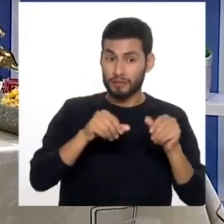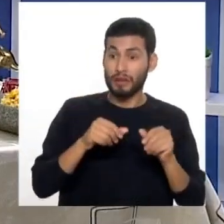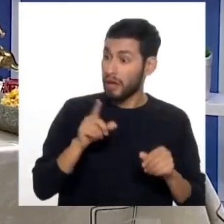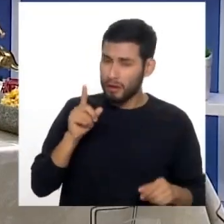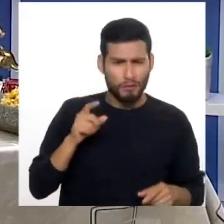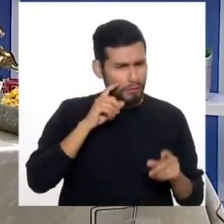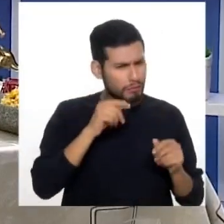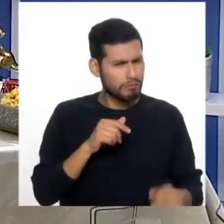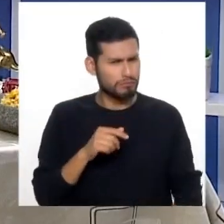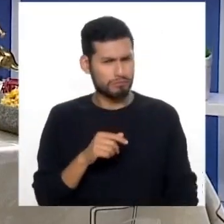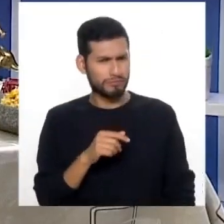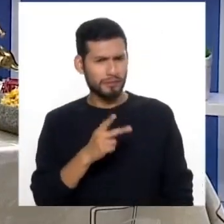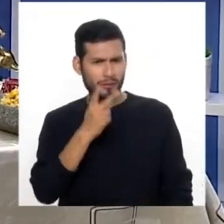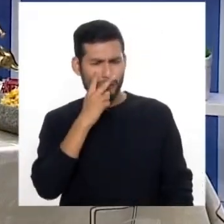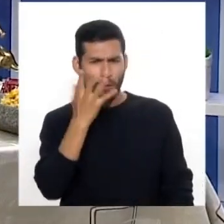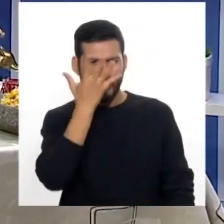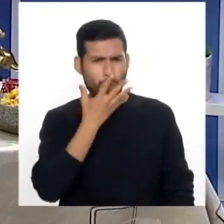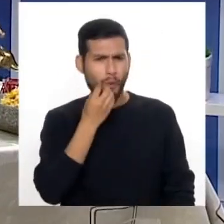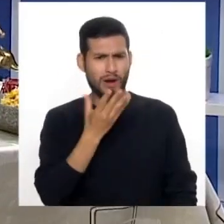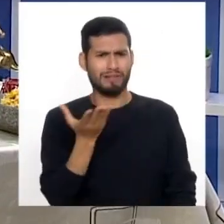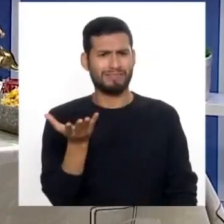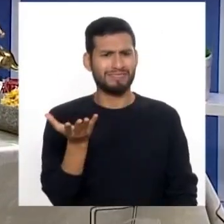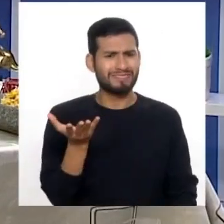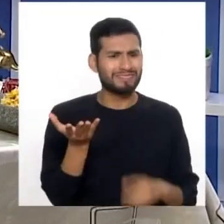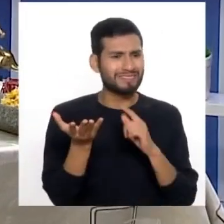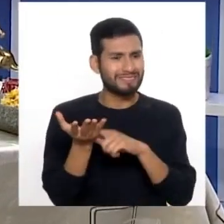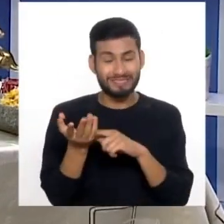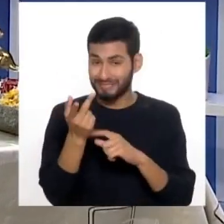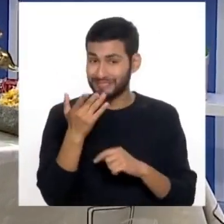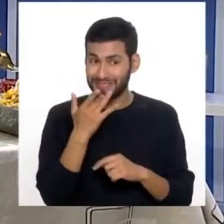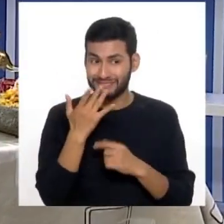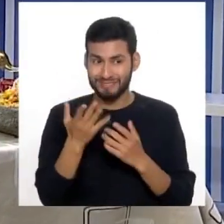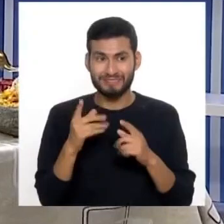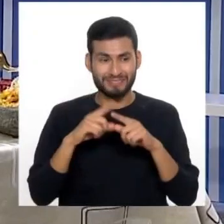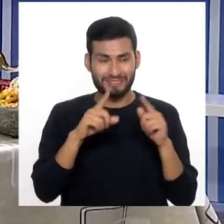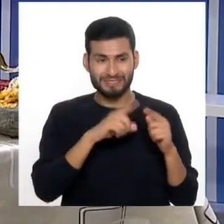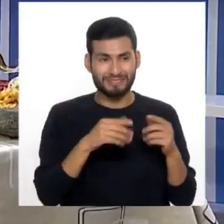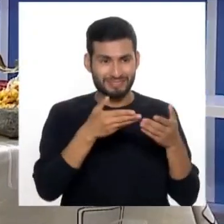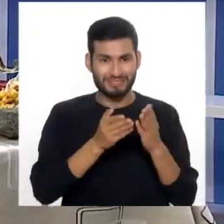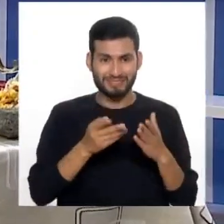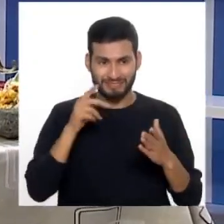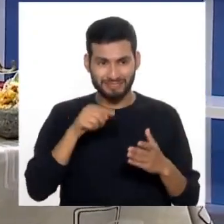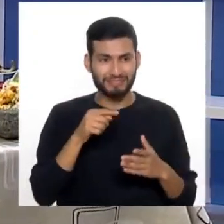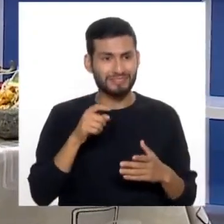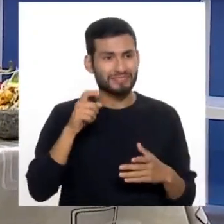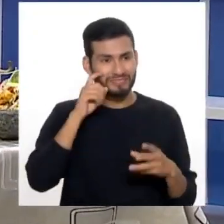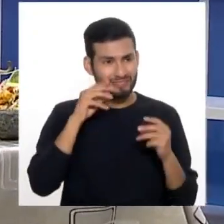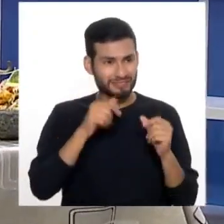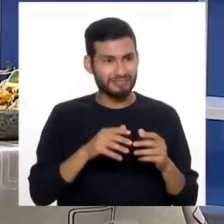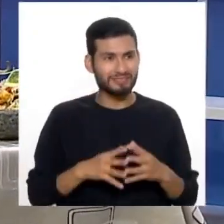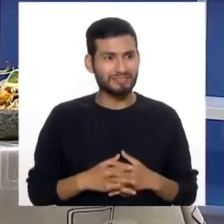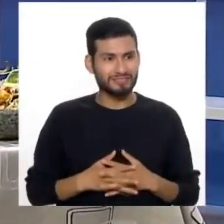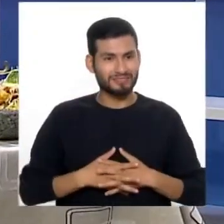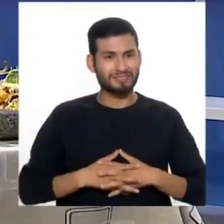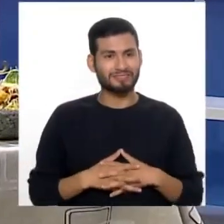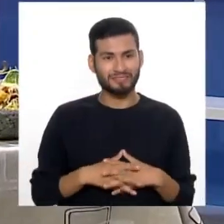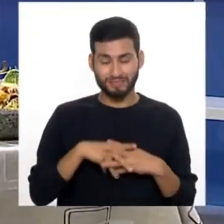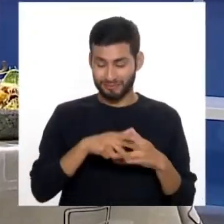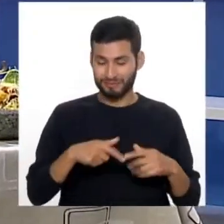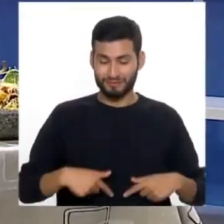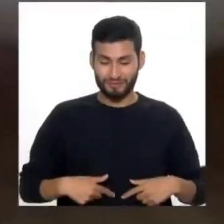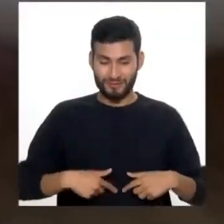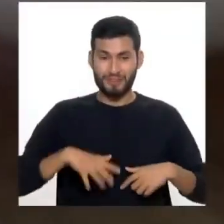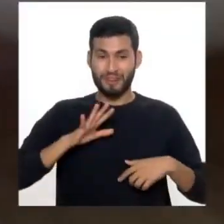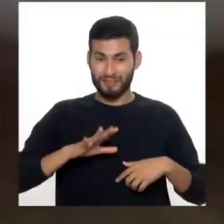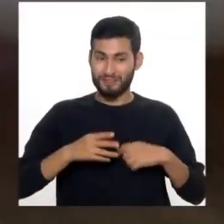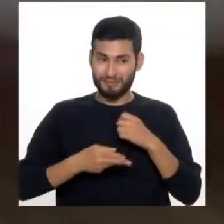cevichito, pero cevichito. Miren qué linda presentación. Acá, si quieres probar varios platitos, ahí tienes este cevichito. Ajá. Guarda estómago, que vamos con